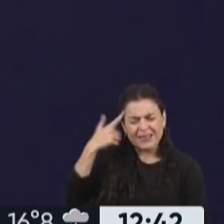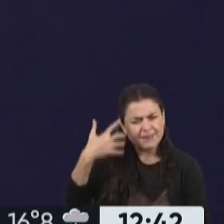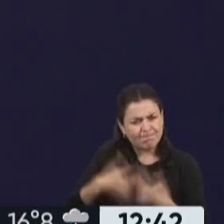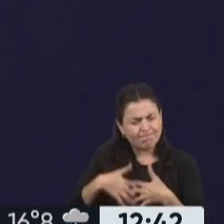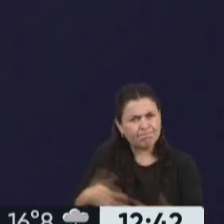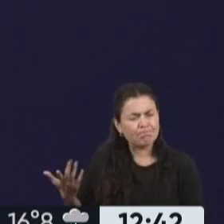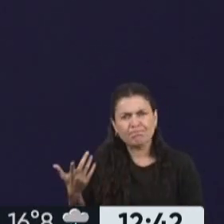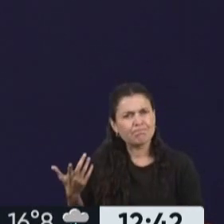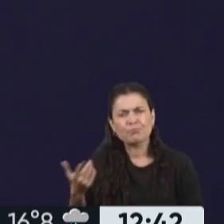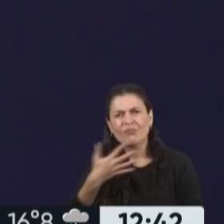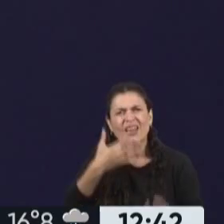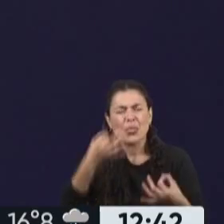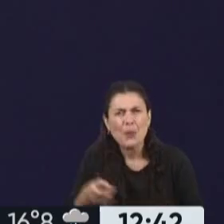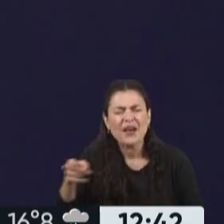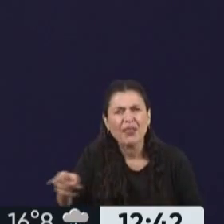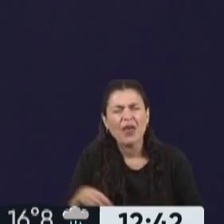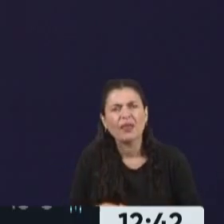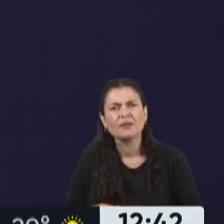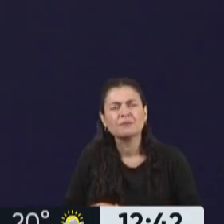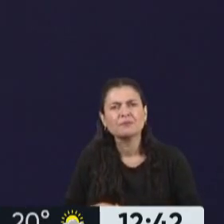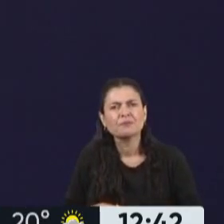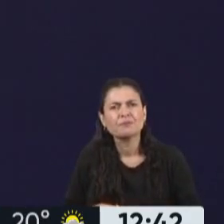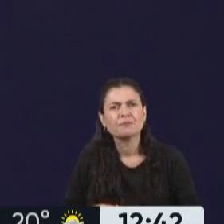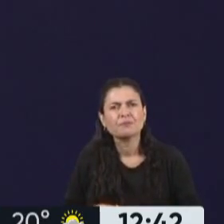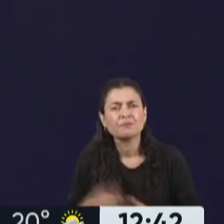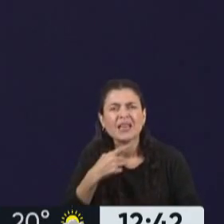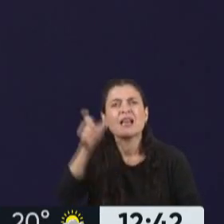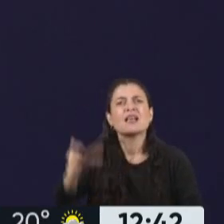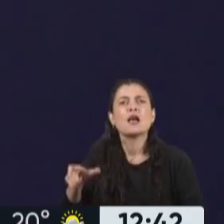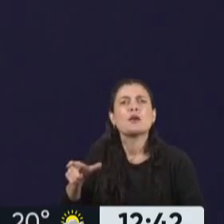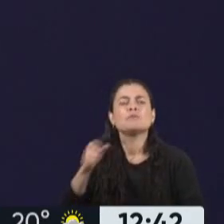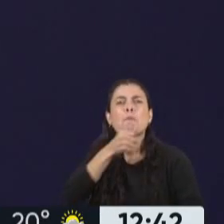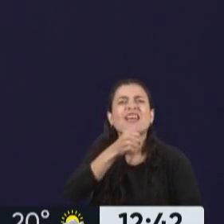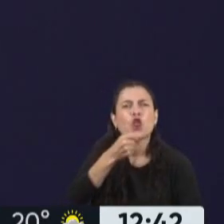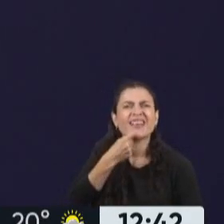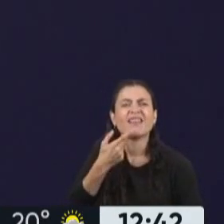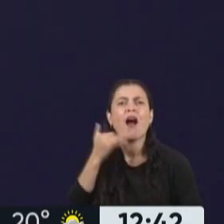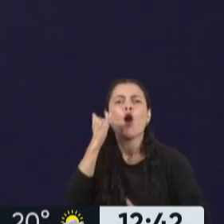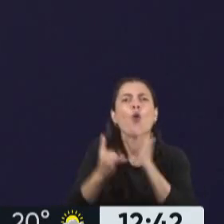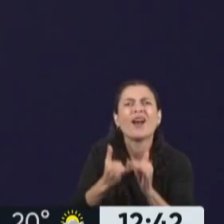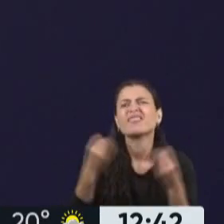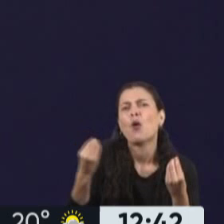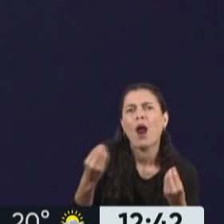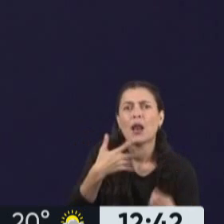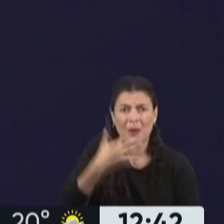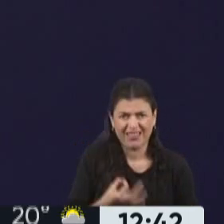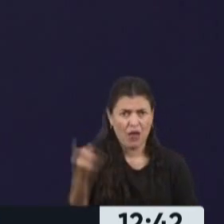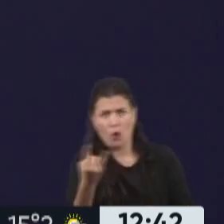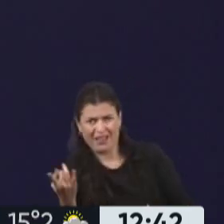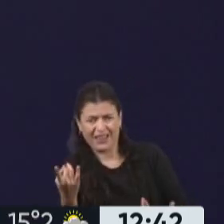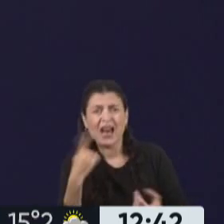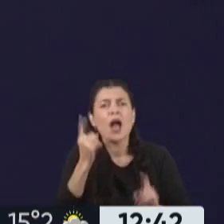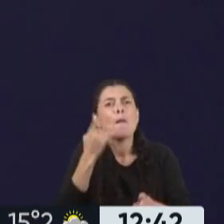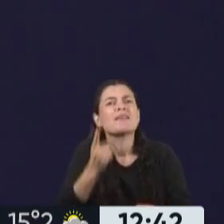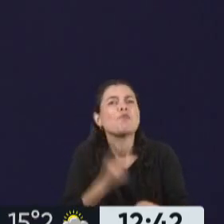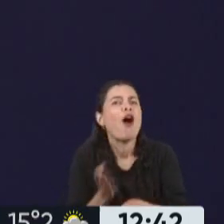de si efectivamente lo que tiene que hacer un periodista es decir la verdad, ¿no? Más cuando tiene las dos partes o el relato de las dos partes